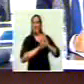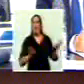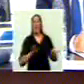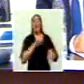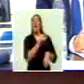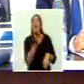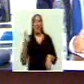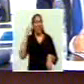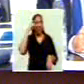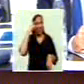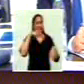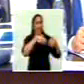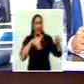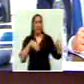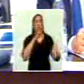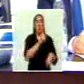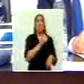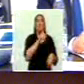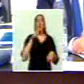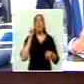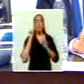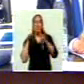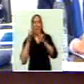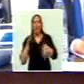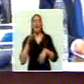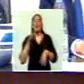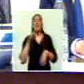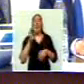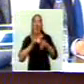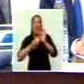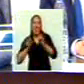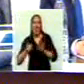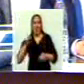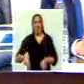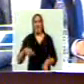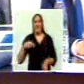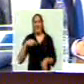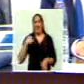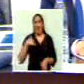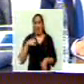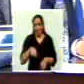y también el Bogui. Sí, no me voy a olvidar, ya lo vi.